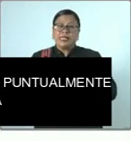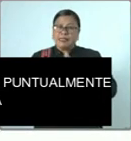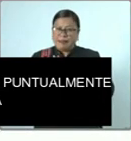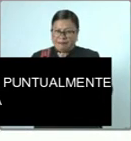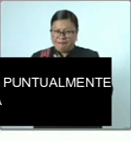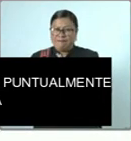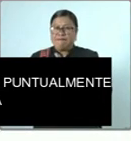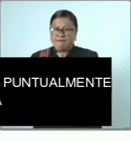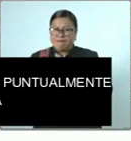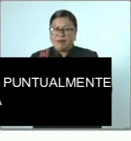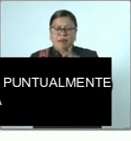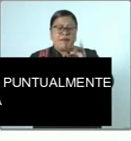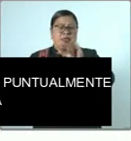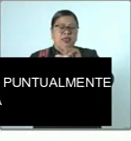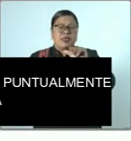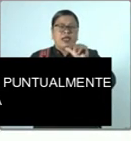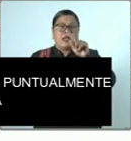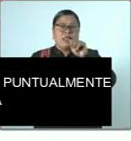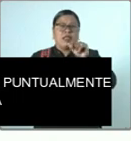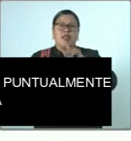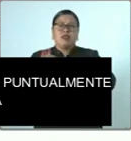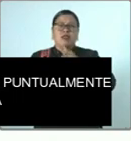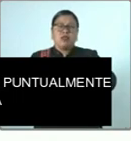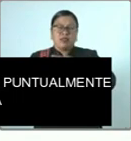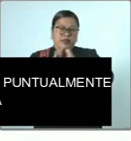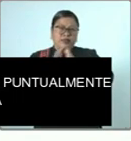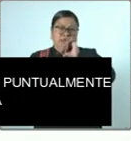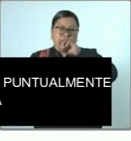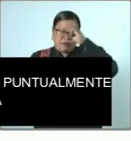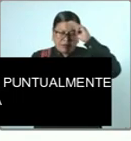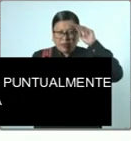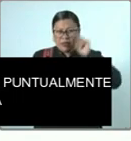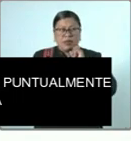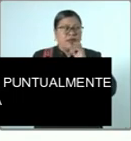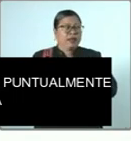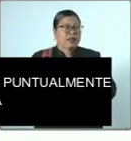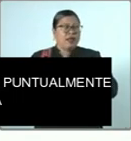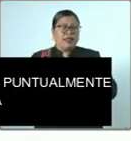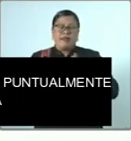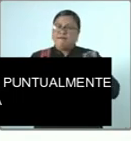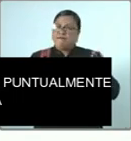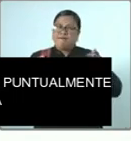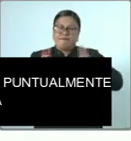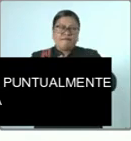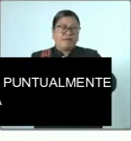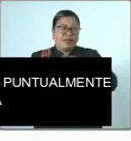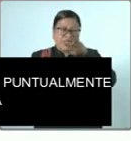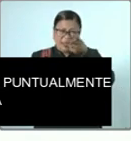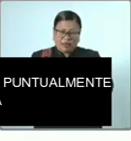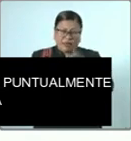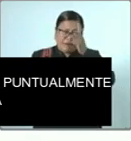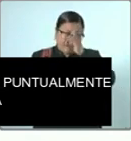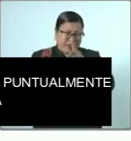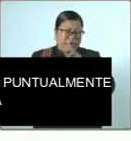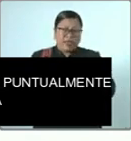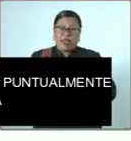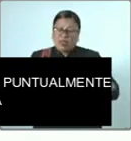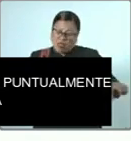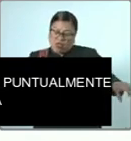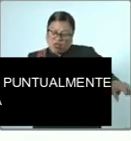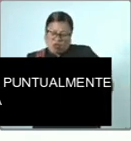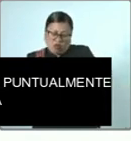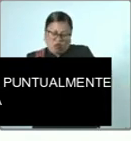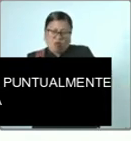de Villa Alta, en la Sierra Mije, tuvieron que hacer un corte en la entrada principal de la comunidad para meter una tubería